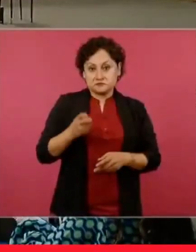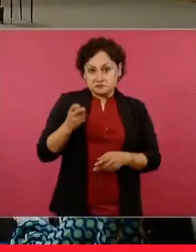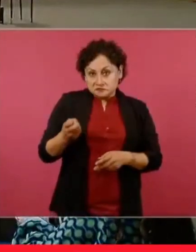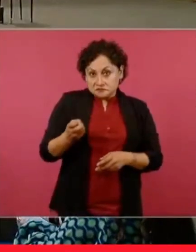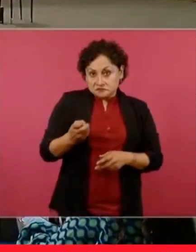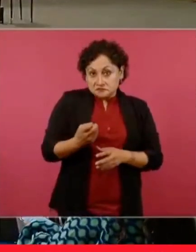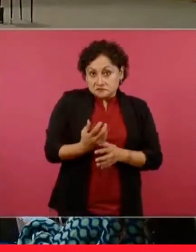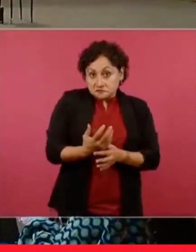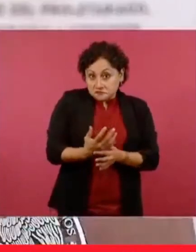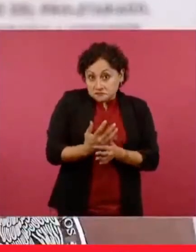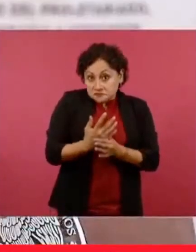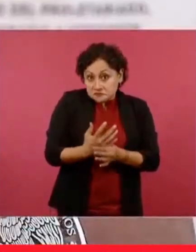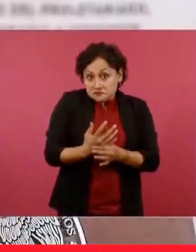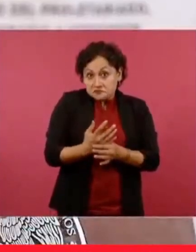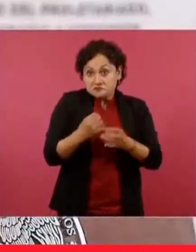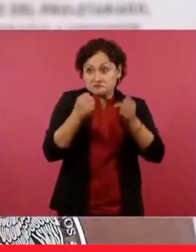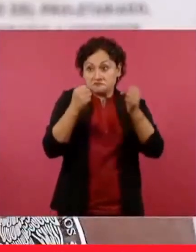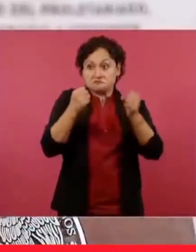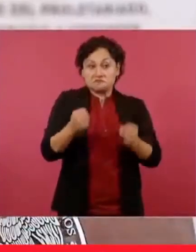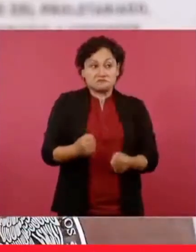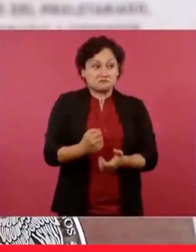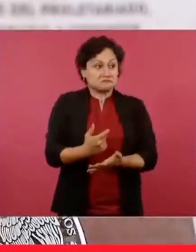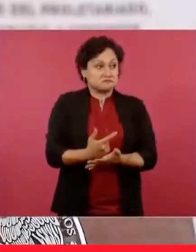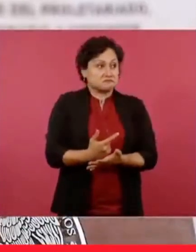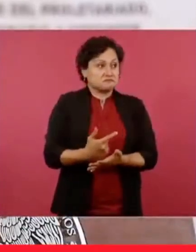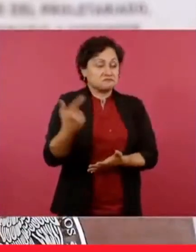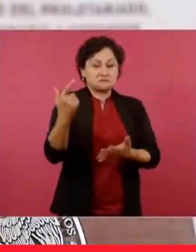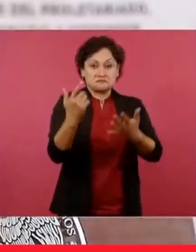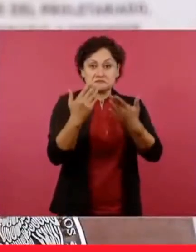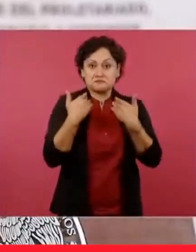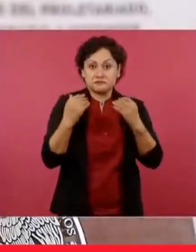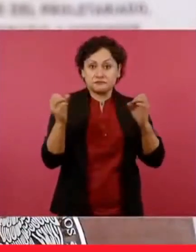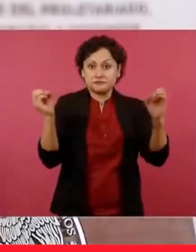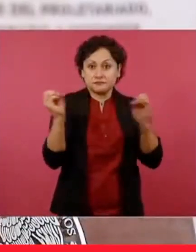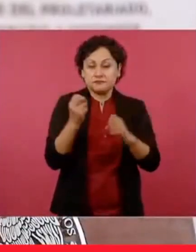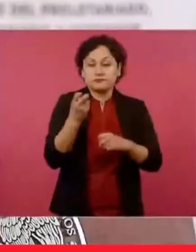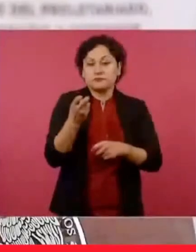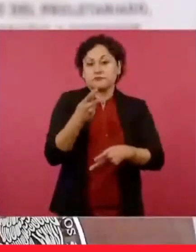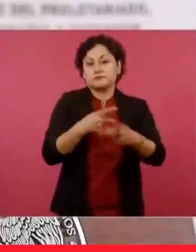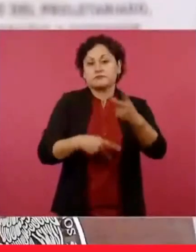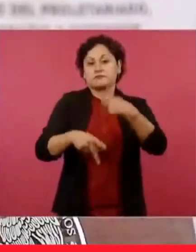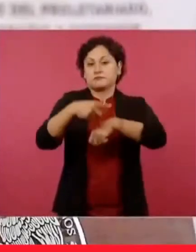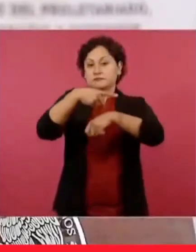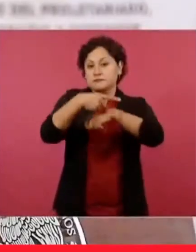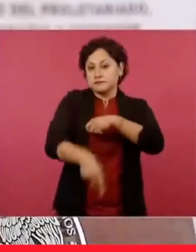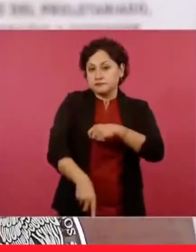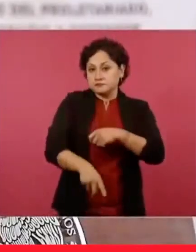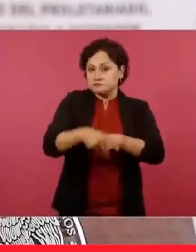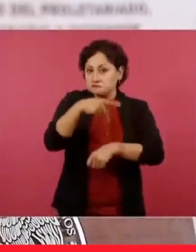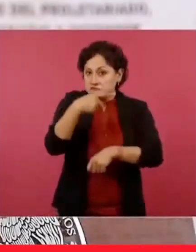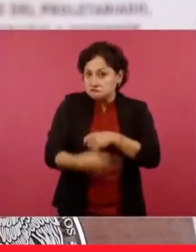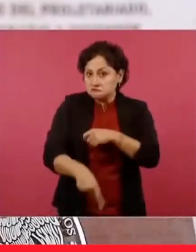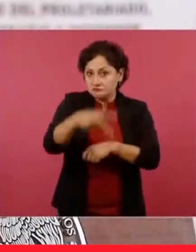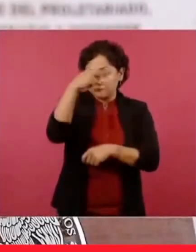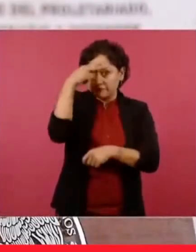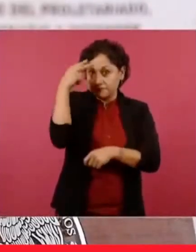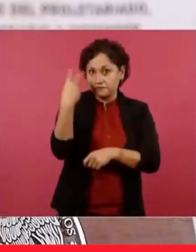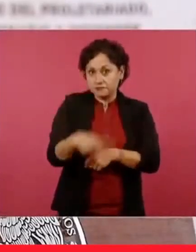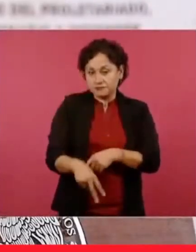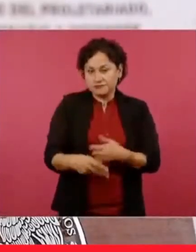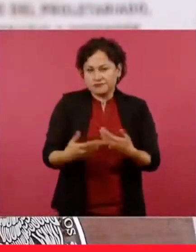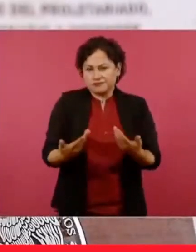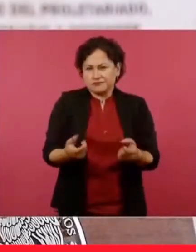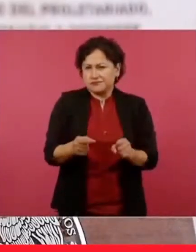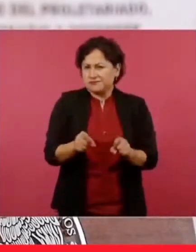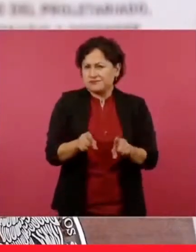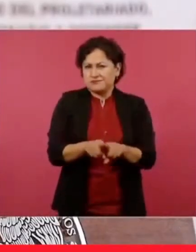del país. Su fuente, la de los deseos, porque no presenta ninguna prueba y solo la voz de estos